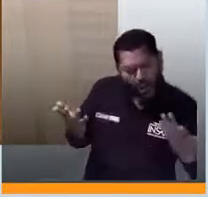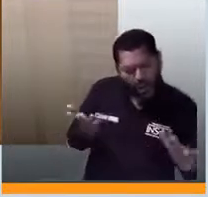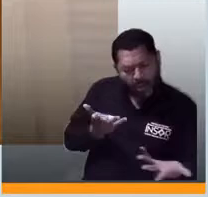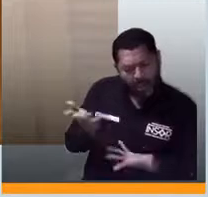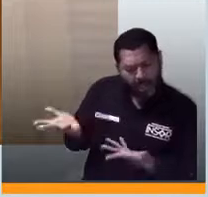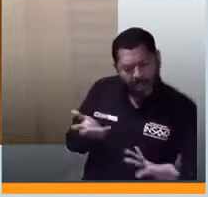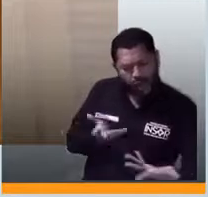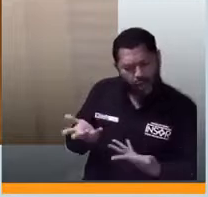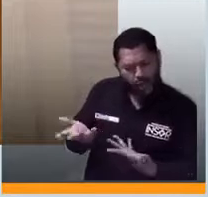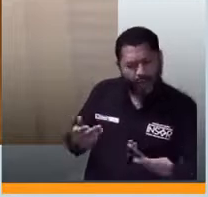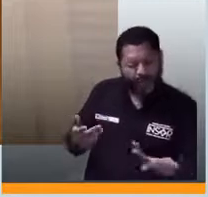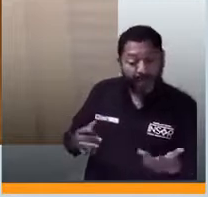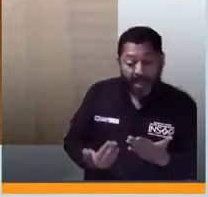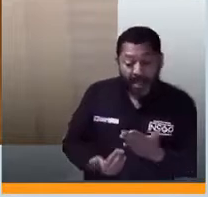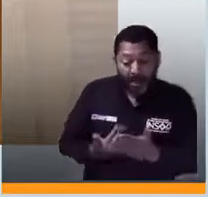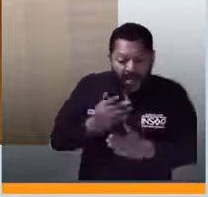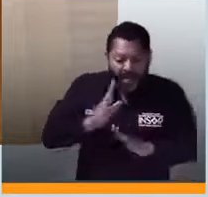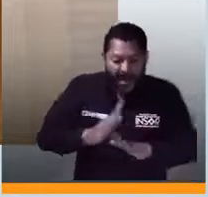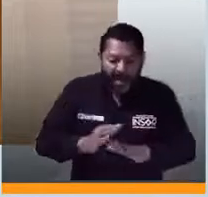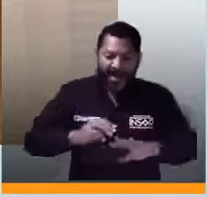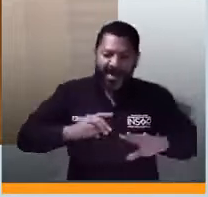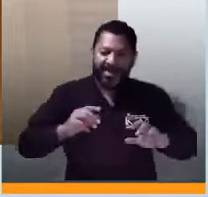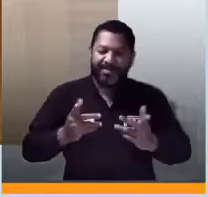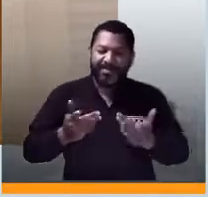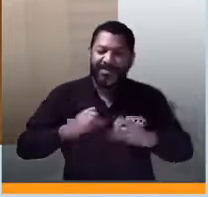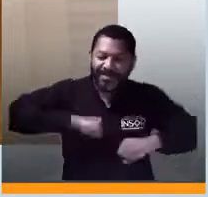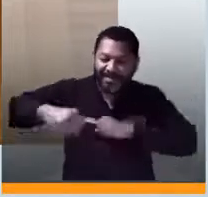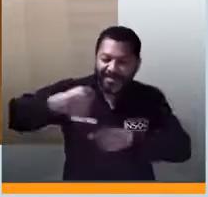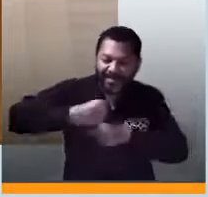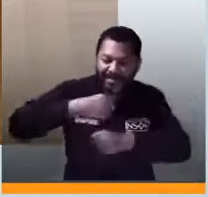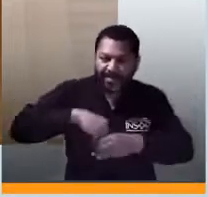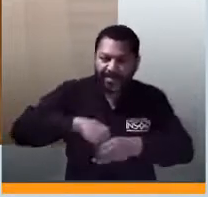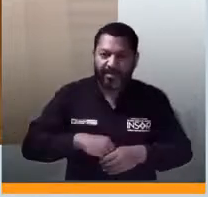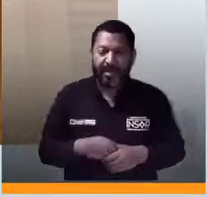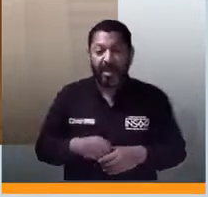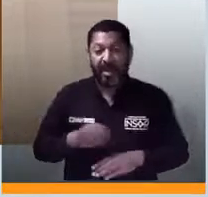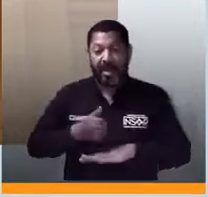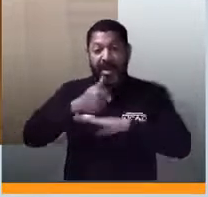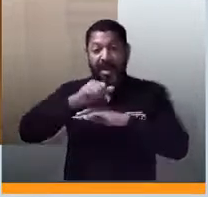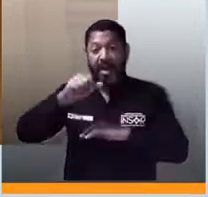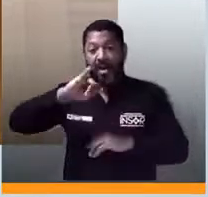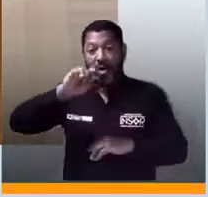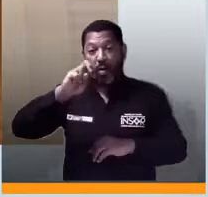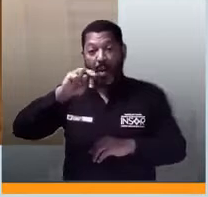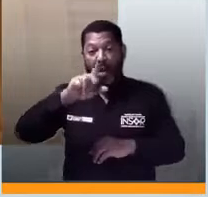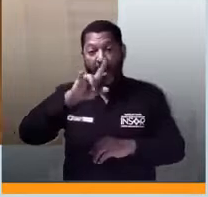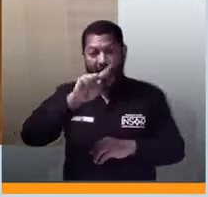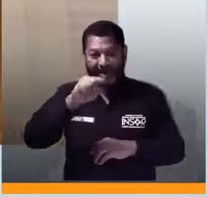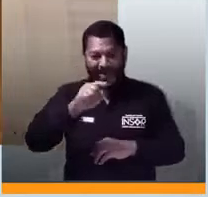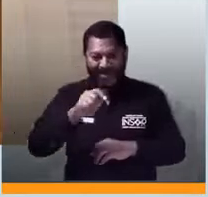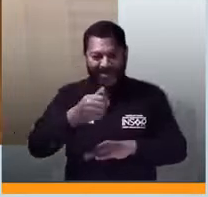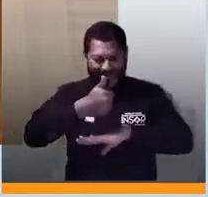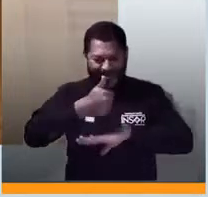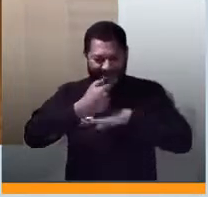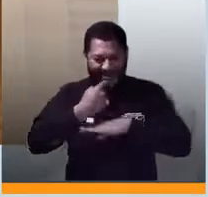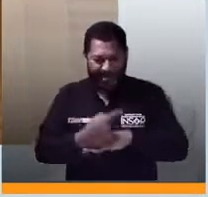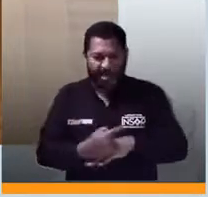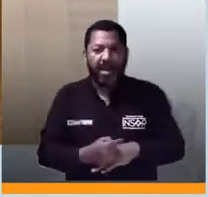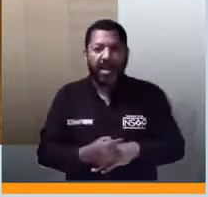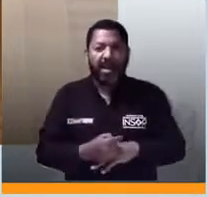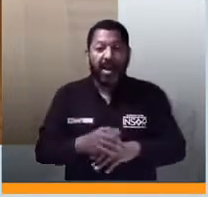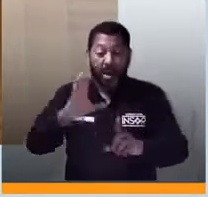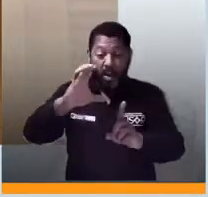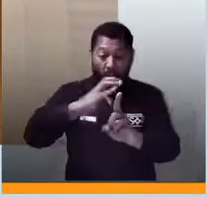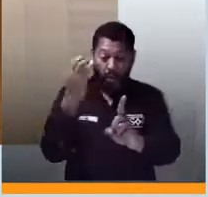ponga servicio a las nuevas dinámicas. Juan Luis nos hablaba de esa transformación cultural